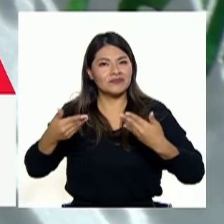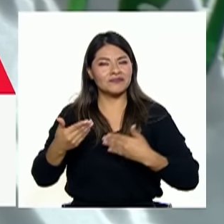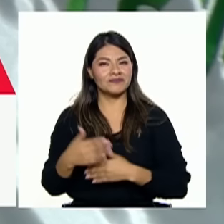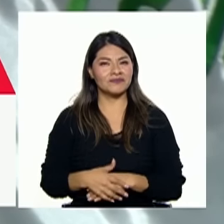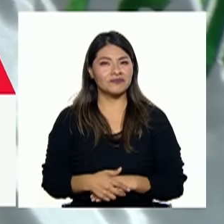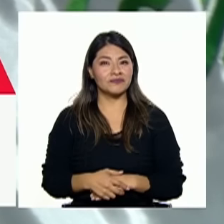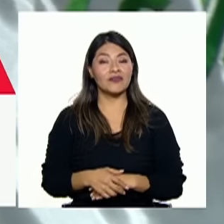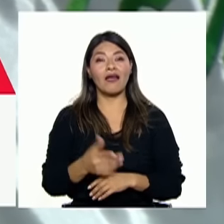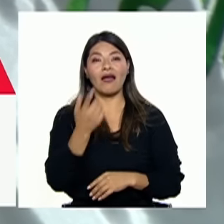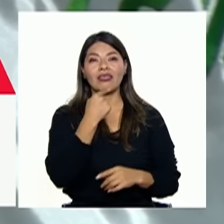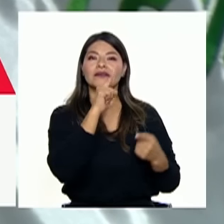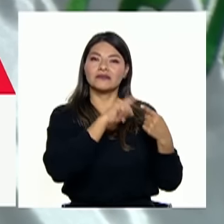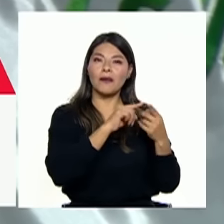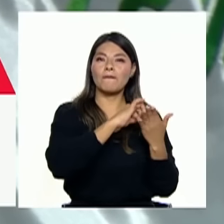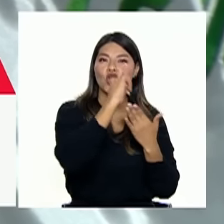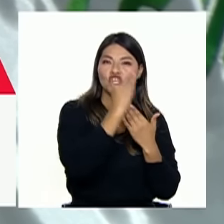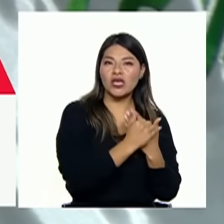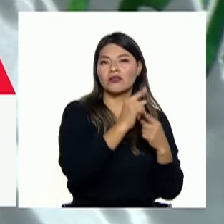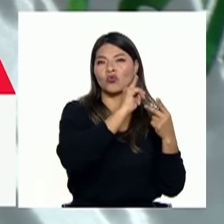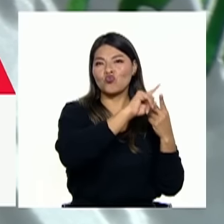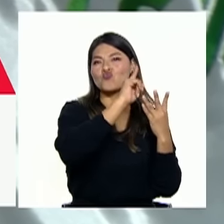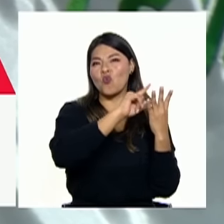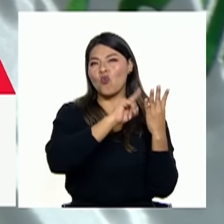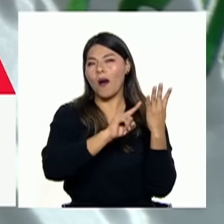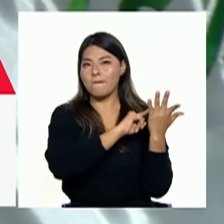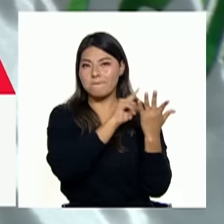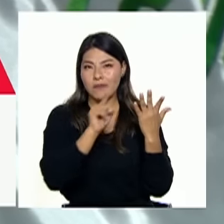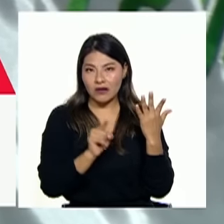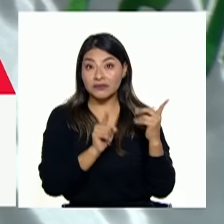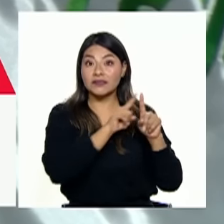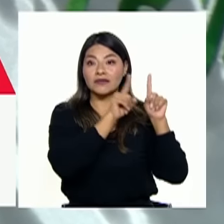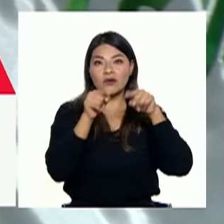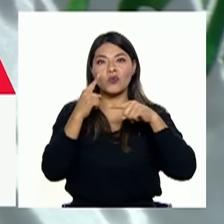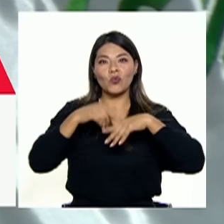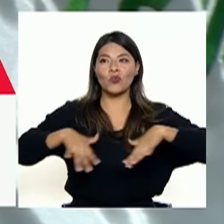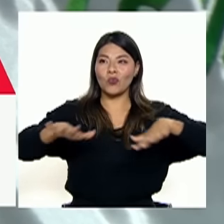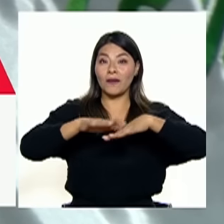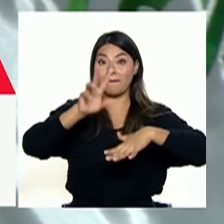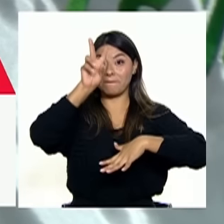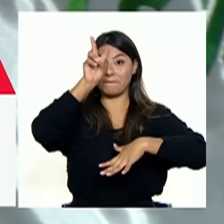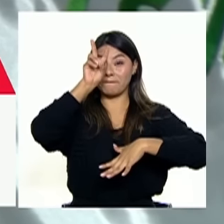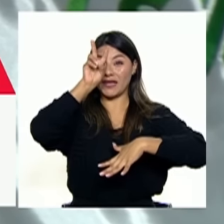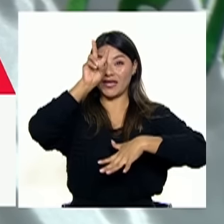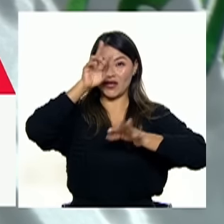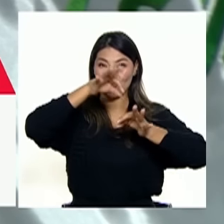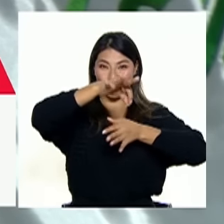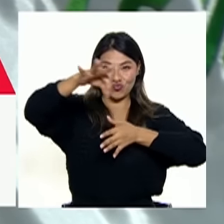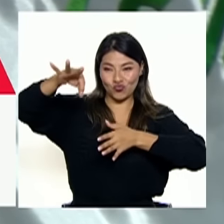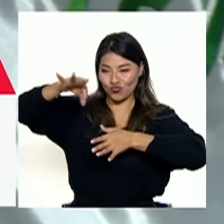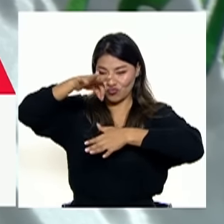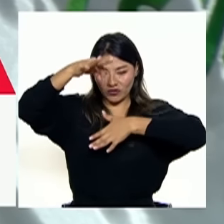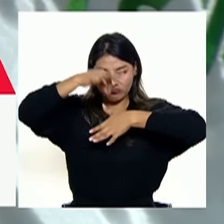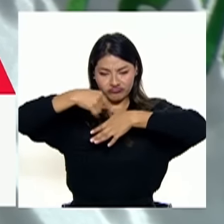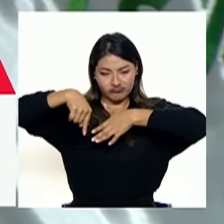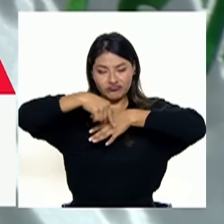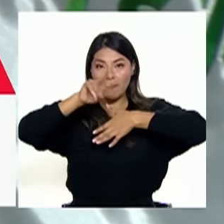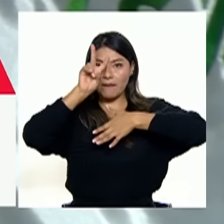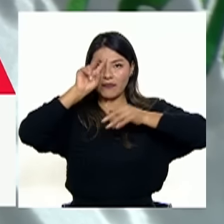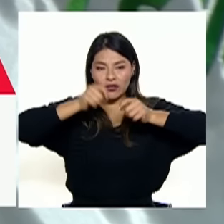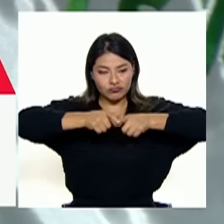Todo lo que acabo de mencionar se suma a nuestra privilegiada ubicación geográfica, a nuestros abundantes recursos